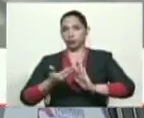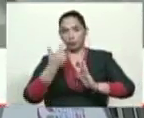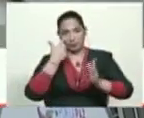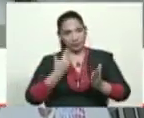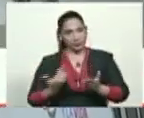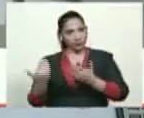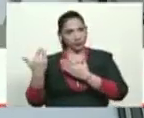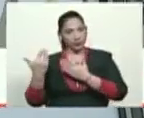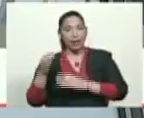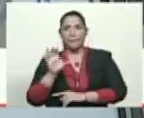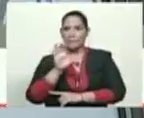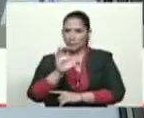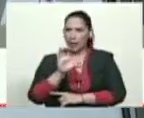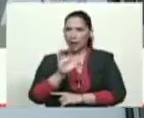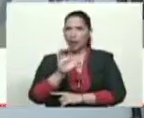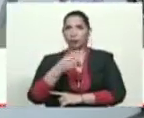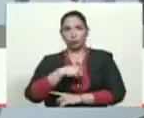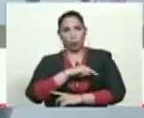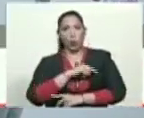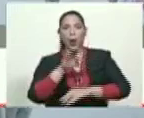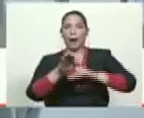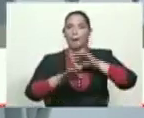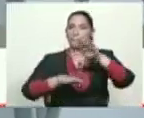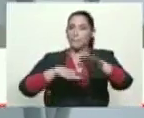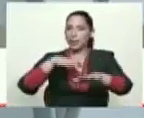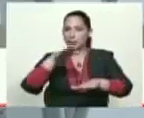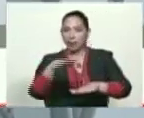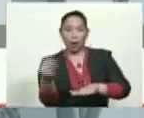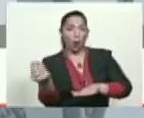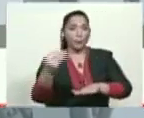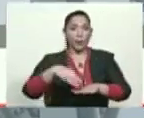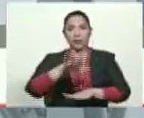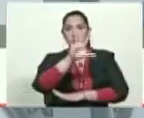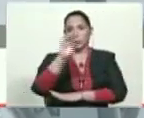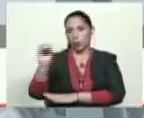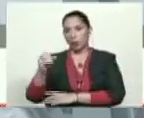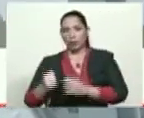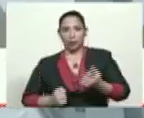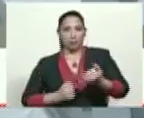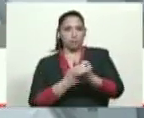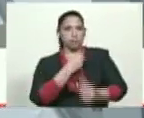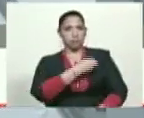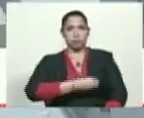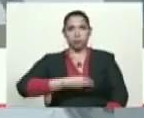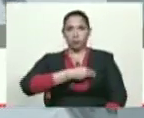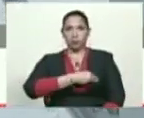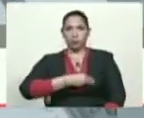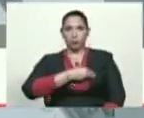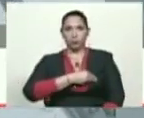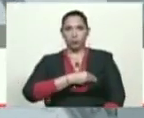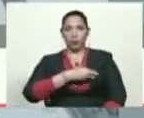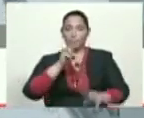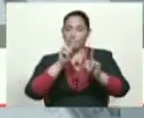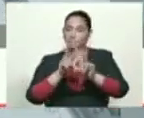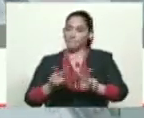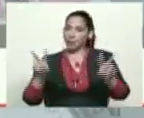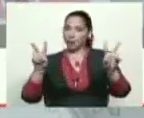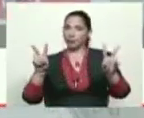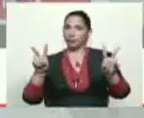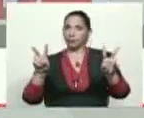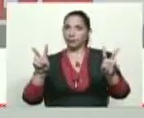que en el país hemos avanzado más de 50 bases de misiones de paz a